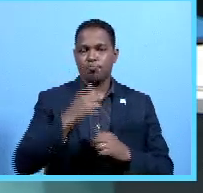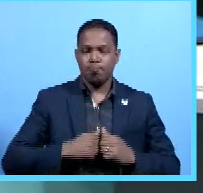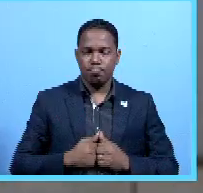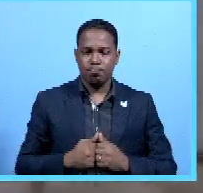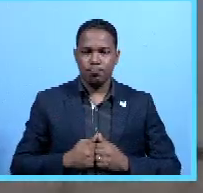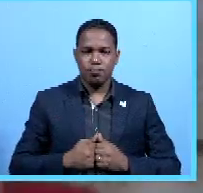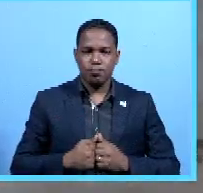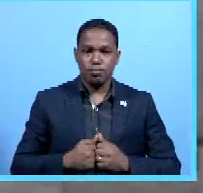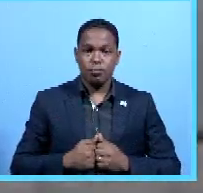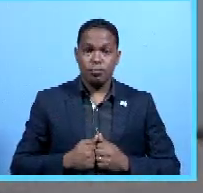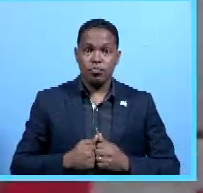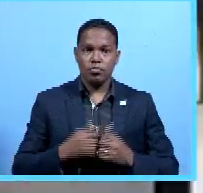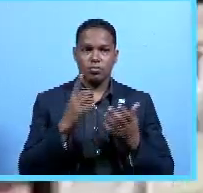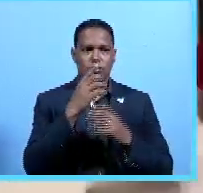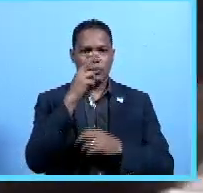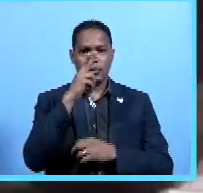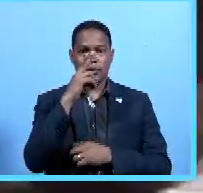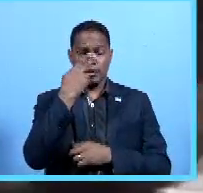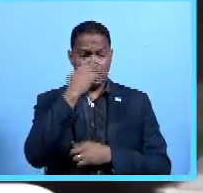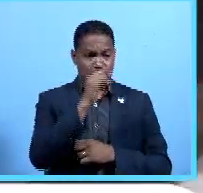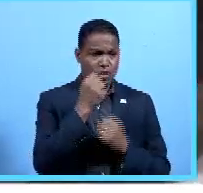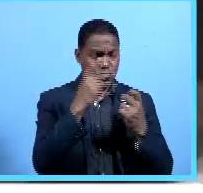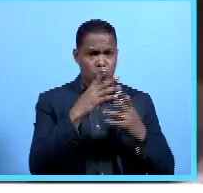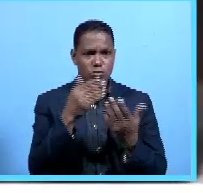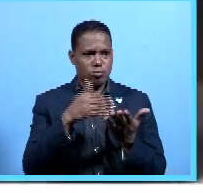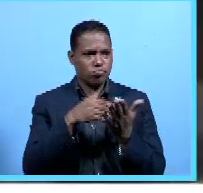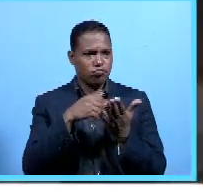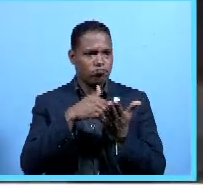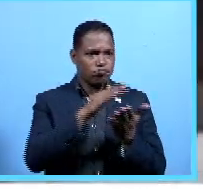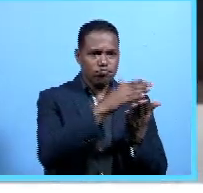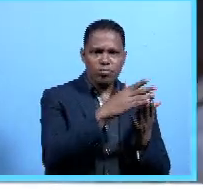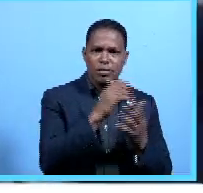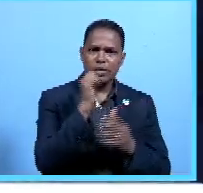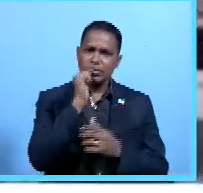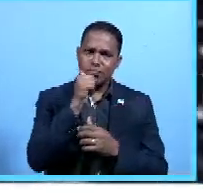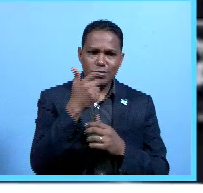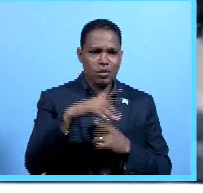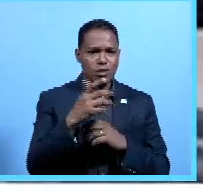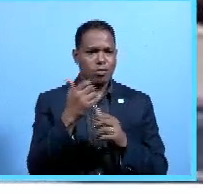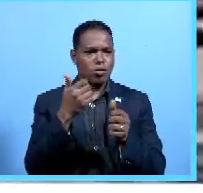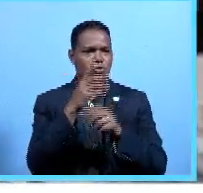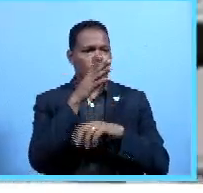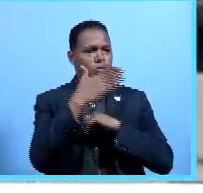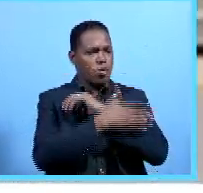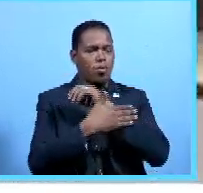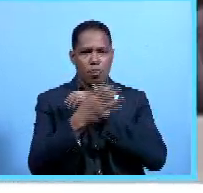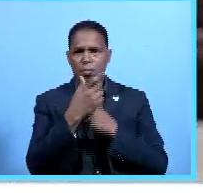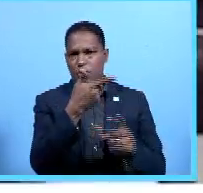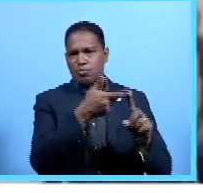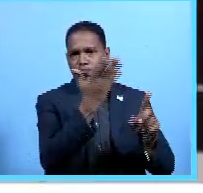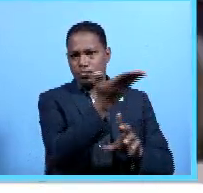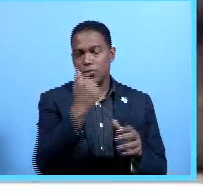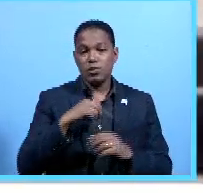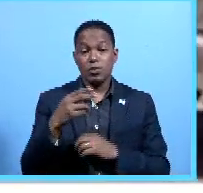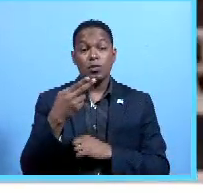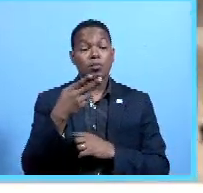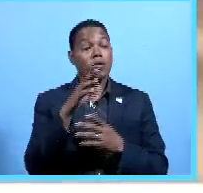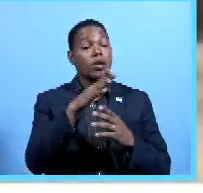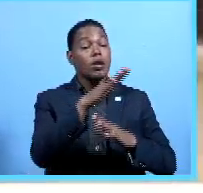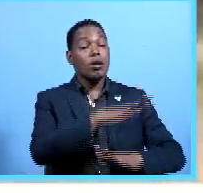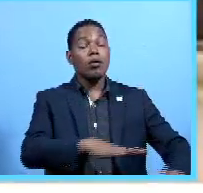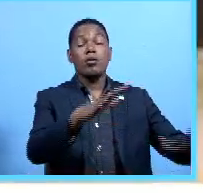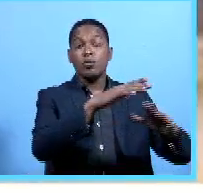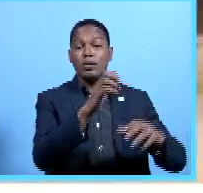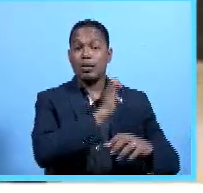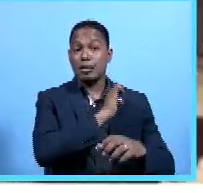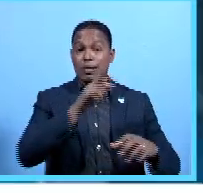conecta. Cientos de nacionales haitianos son repatriados cada día a su país de origen por la zona fronteriza de Elías Piña, donde la